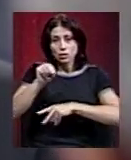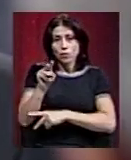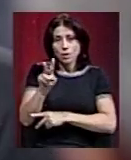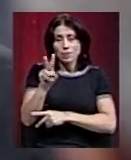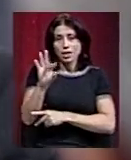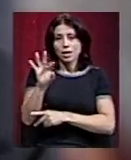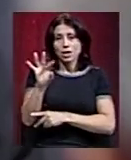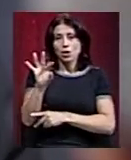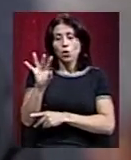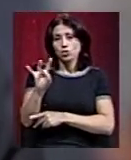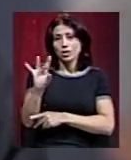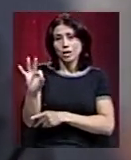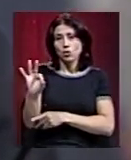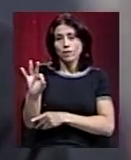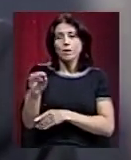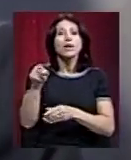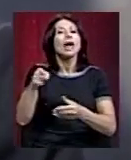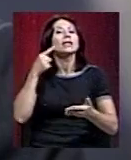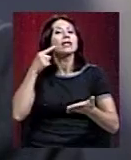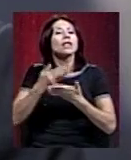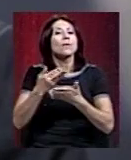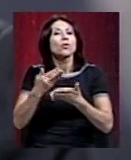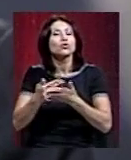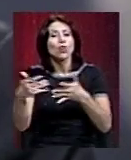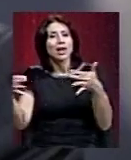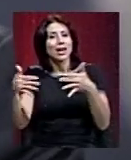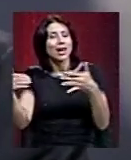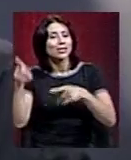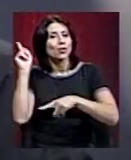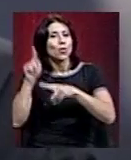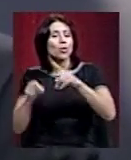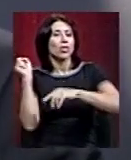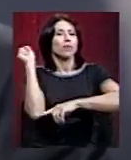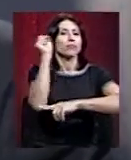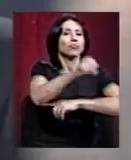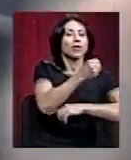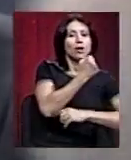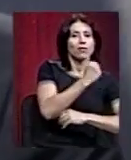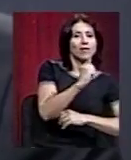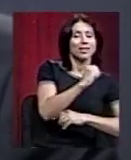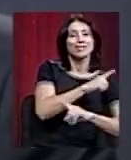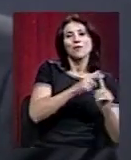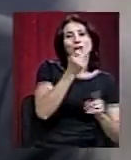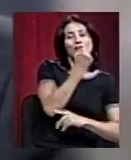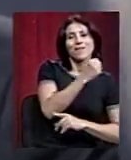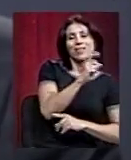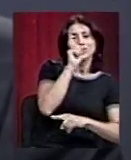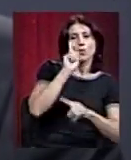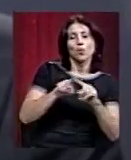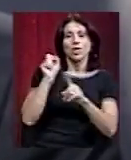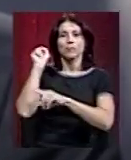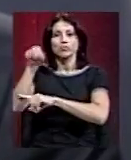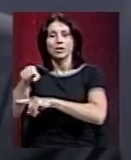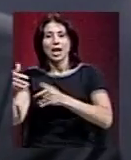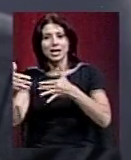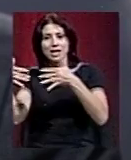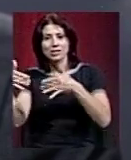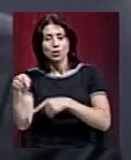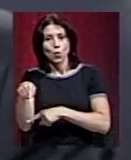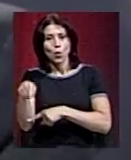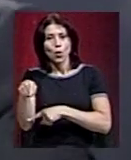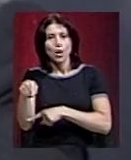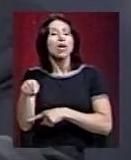demostró, por un lado, no podía el ejército derrotar a la insurgencia, pero la insurgencia tampoco podía derrotar al ejército.